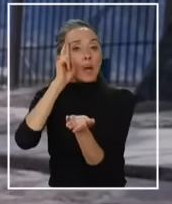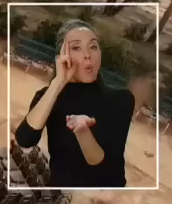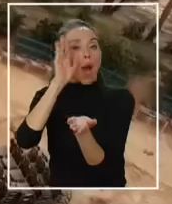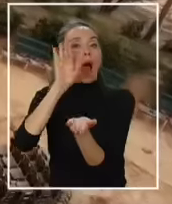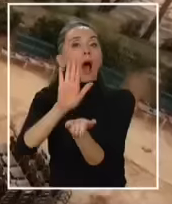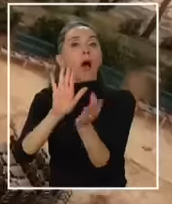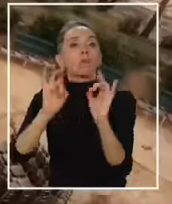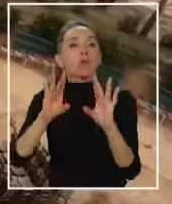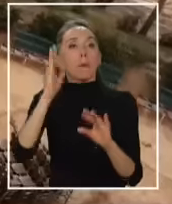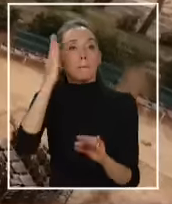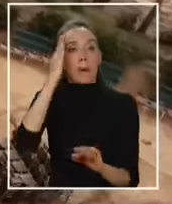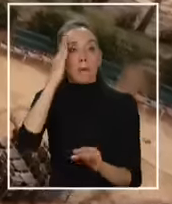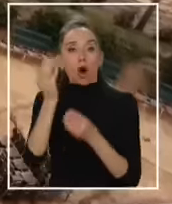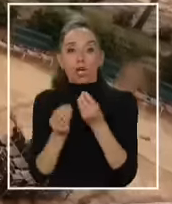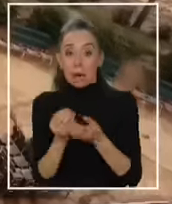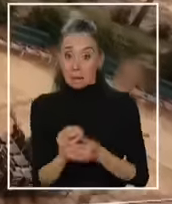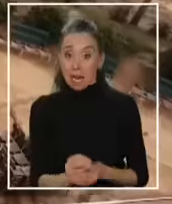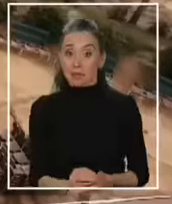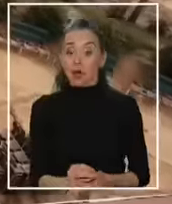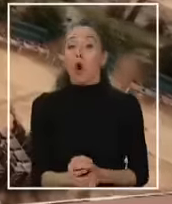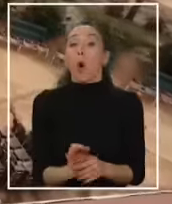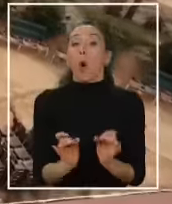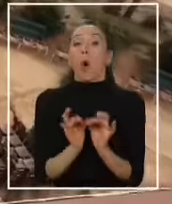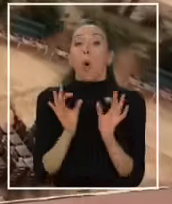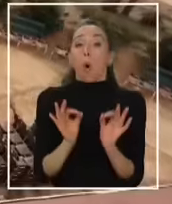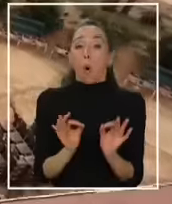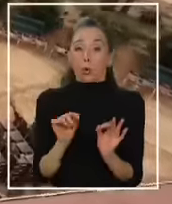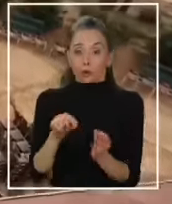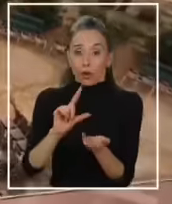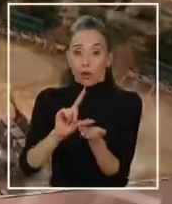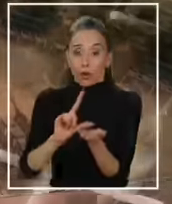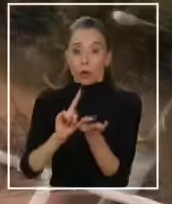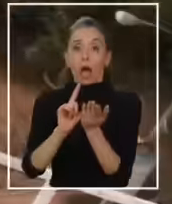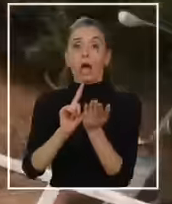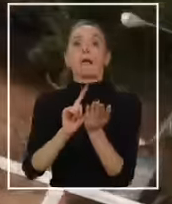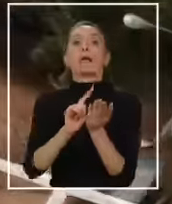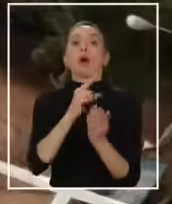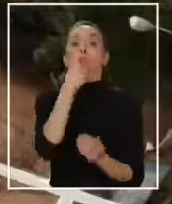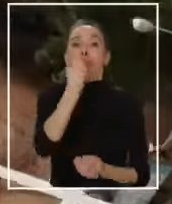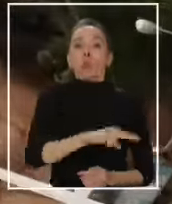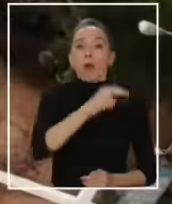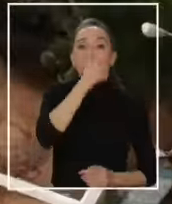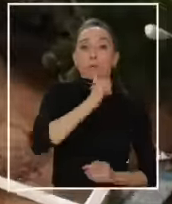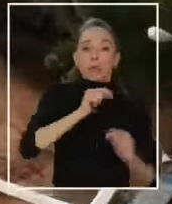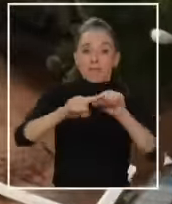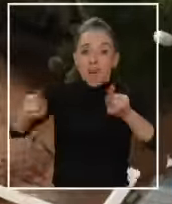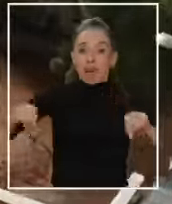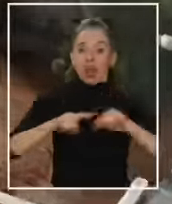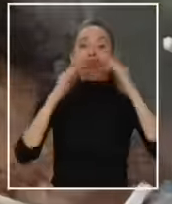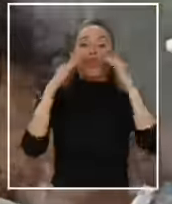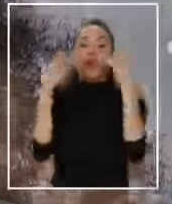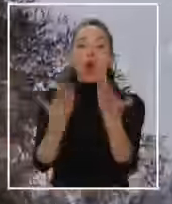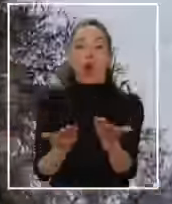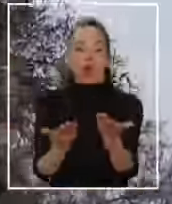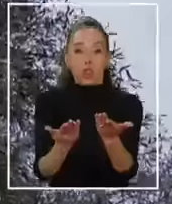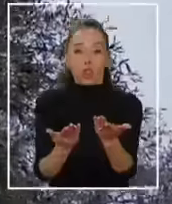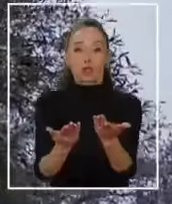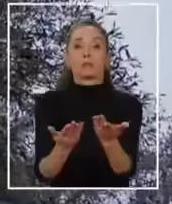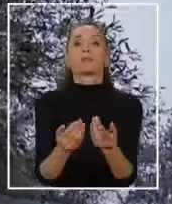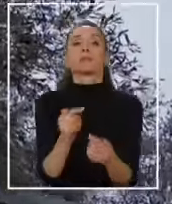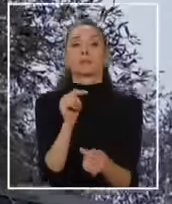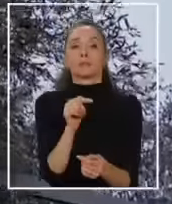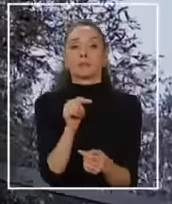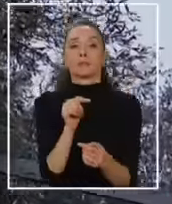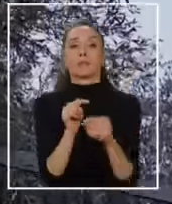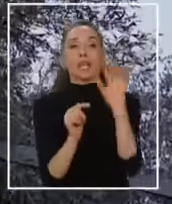lo que había sucedido aquí. Tocó que justo este sector lo donó un privado. Entonces, por eso se hizo el traslado